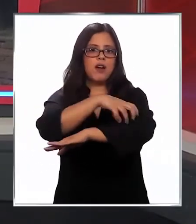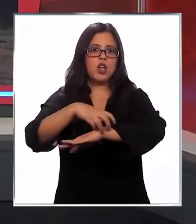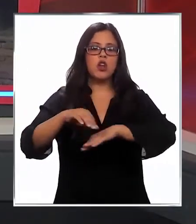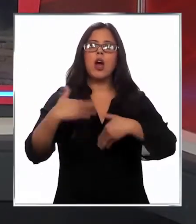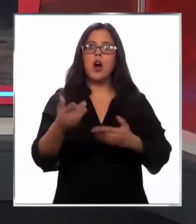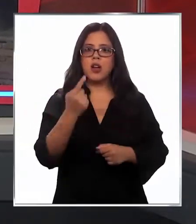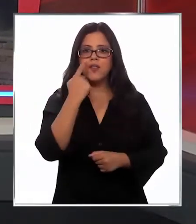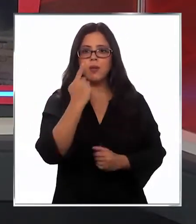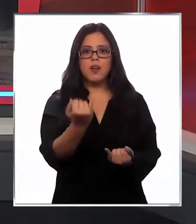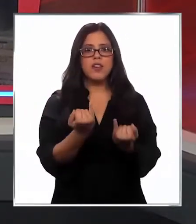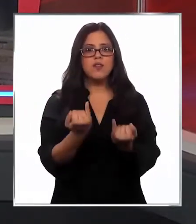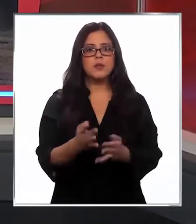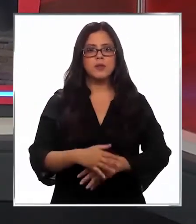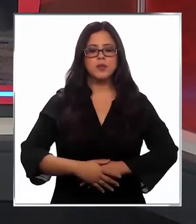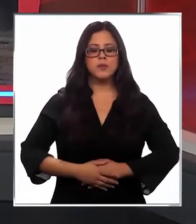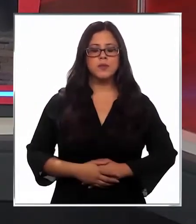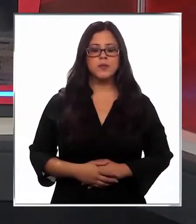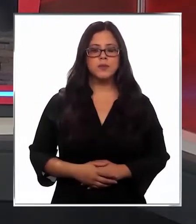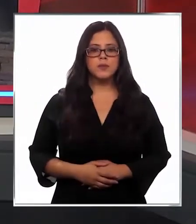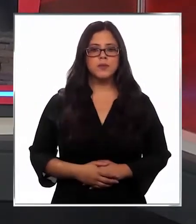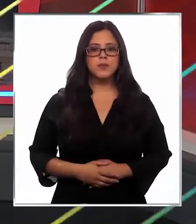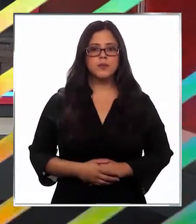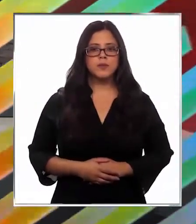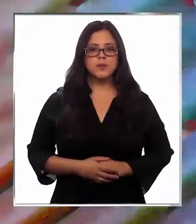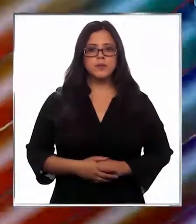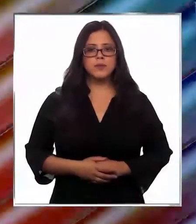nota es de Canal 2 de Quellón.